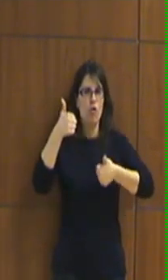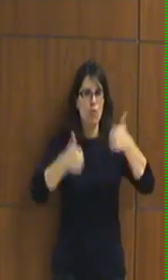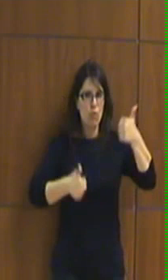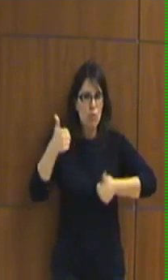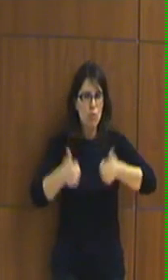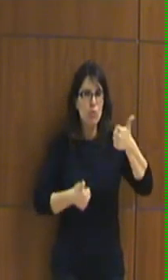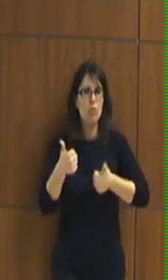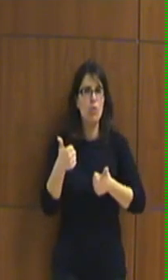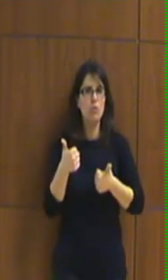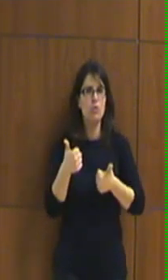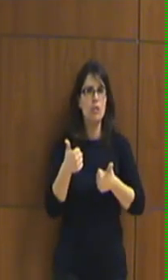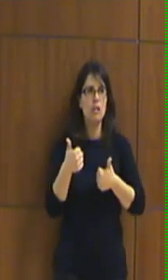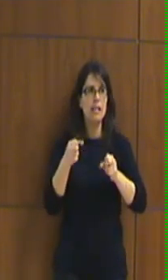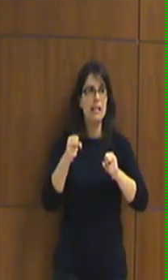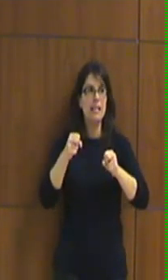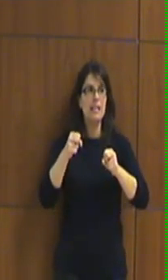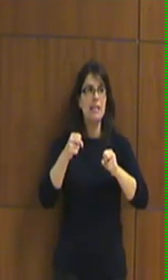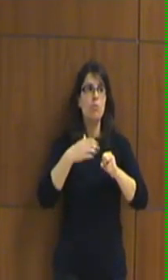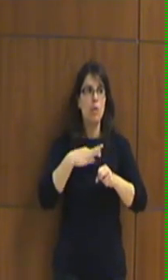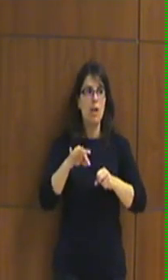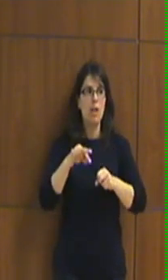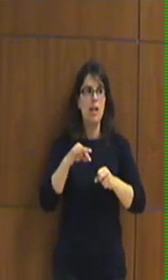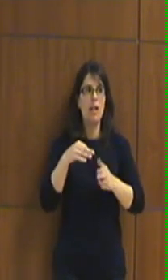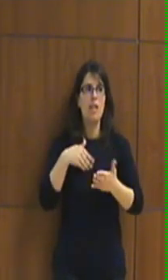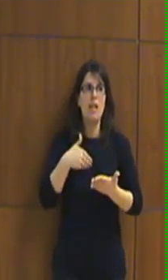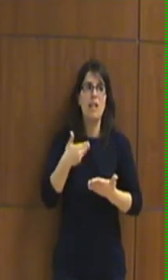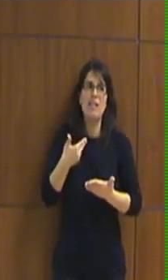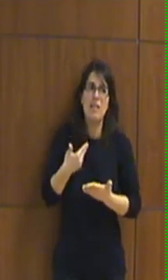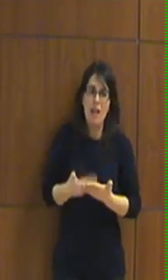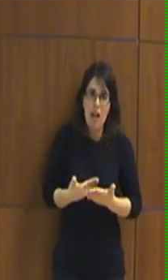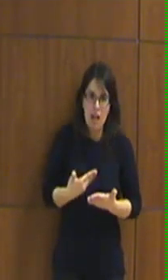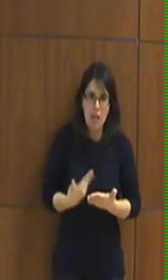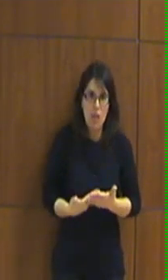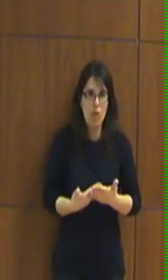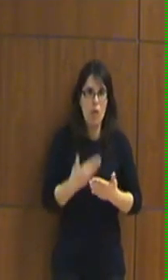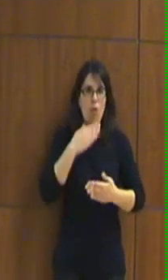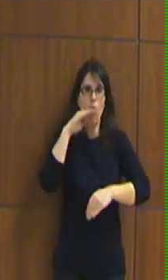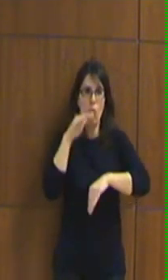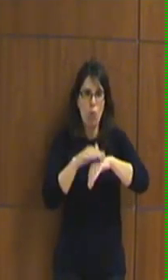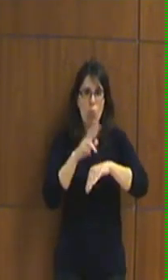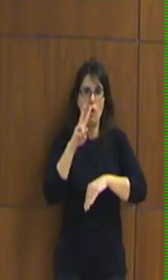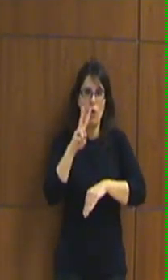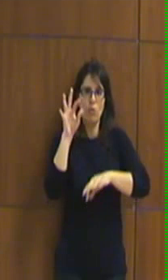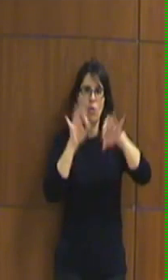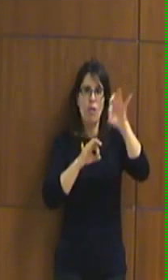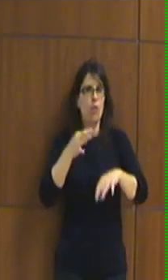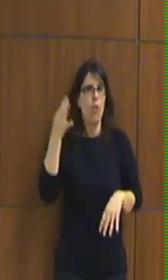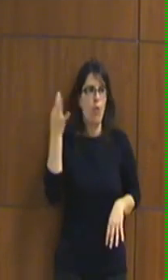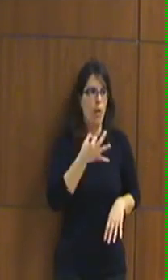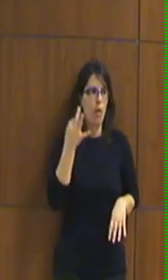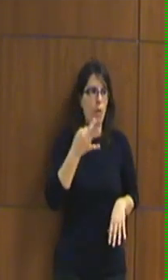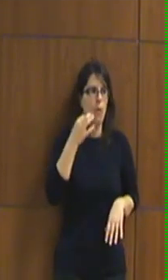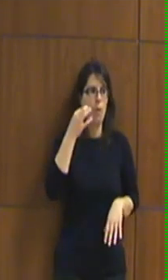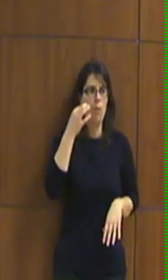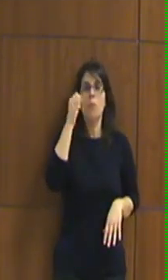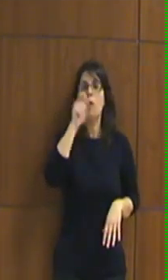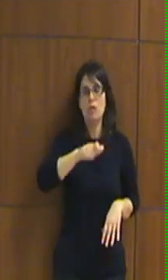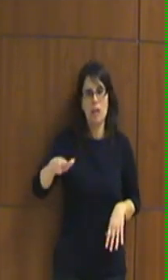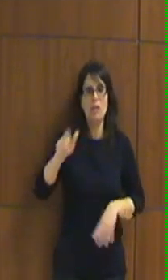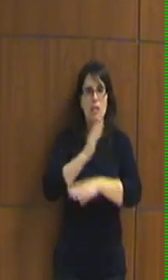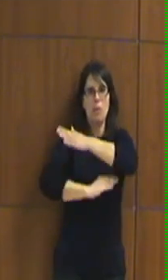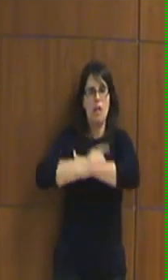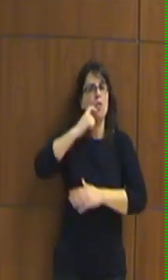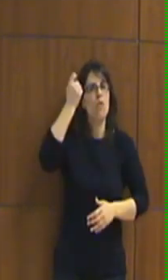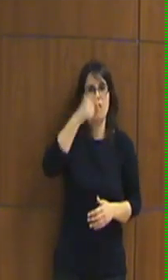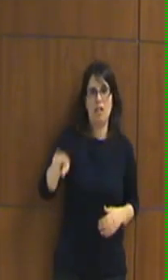puede exigirse un certificado de cumplimiento del 2% de personas con discapacidad entre las plantillas, etcétera, porque en